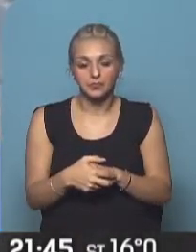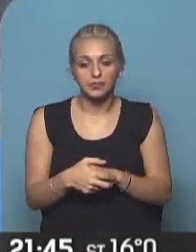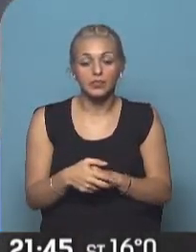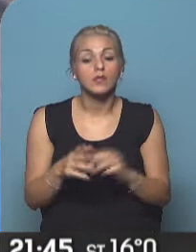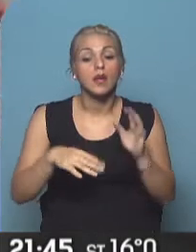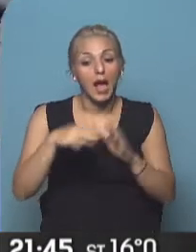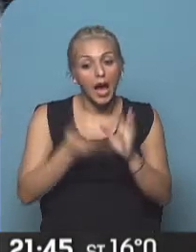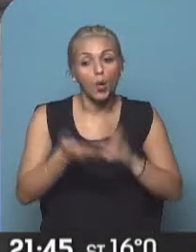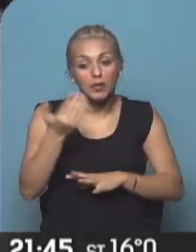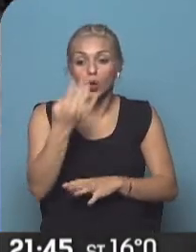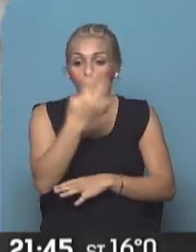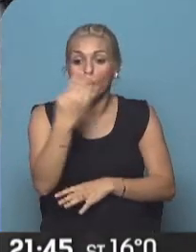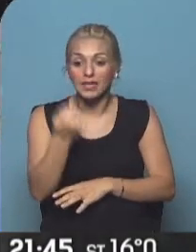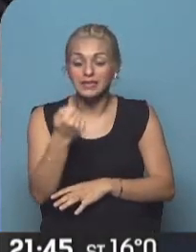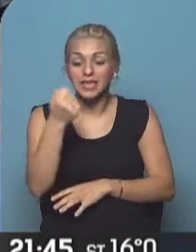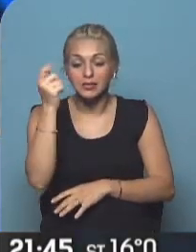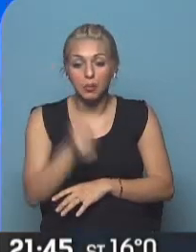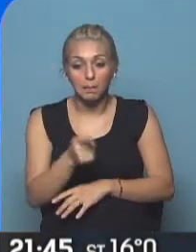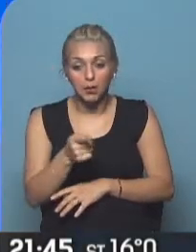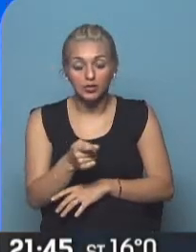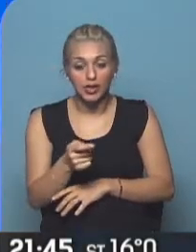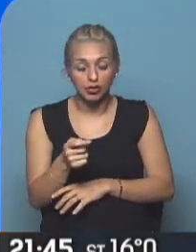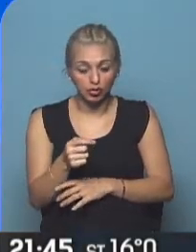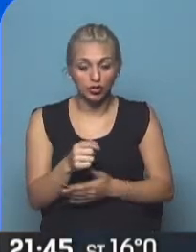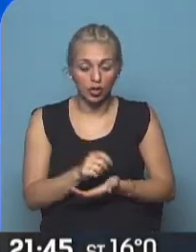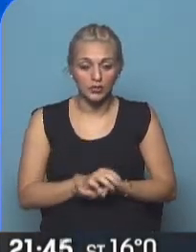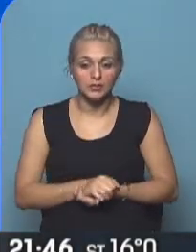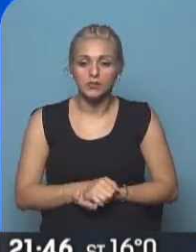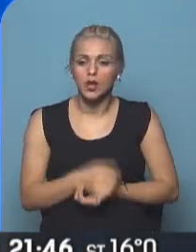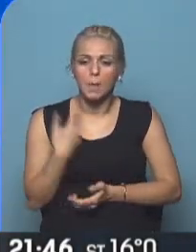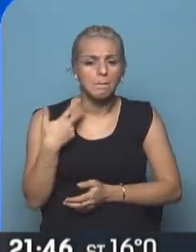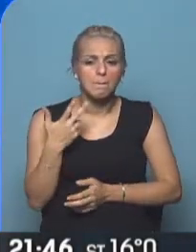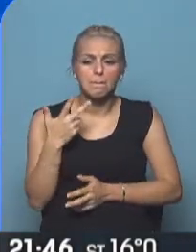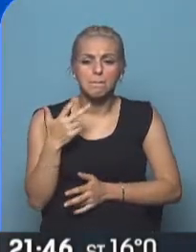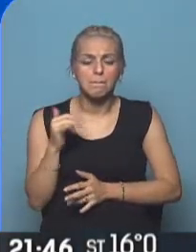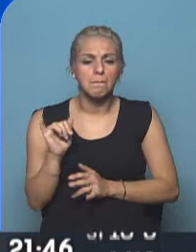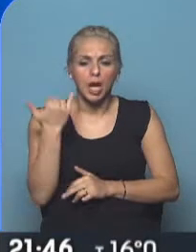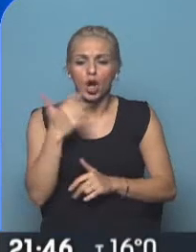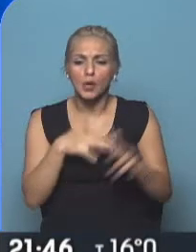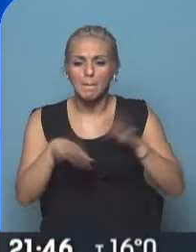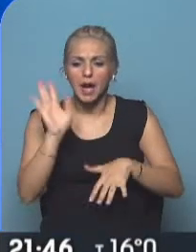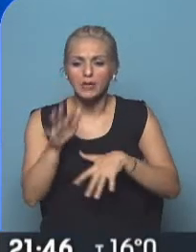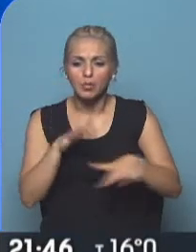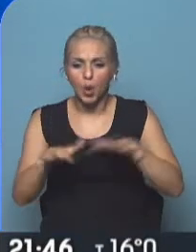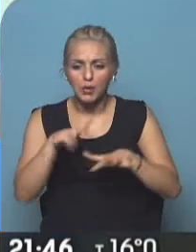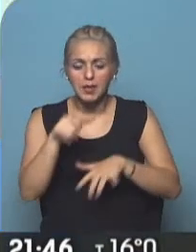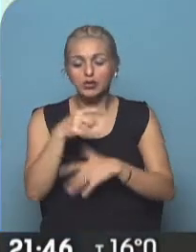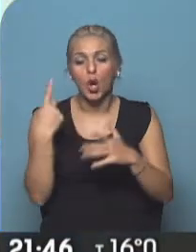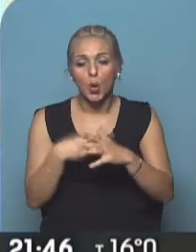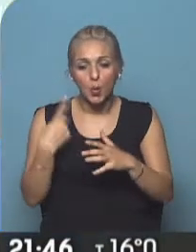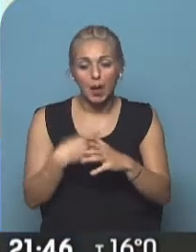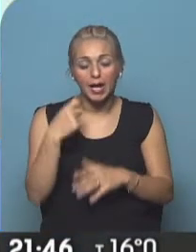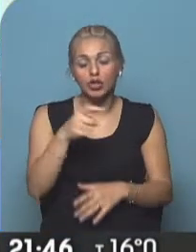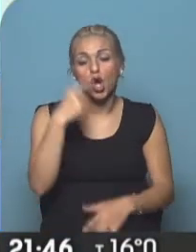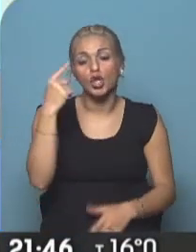un 45% en relación al mismo período el que mejor se está moviendo son dos bancos oficiales bancos